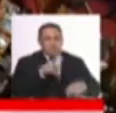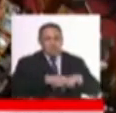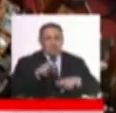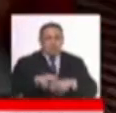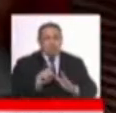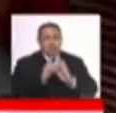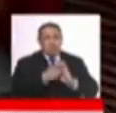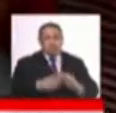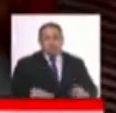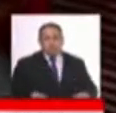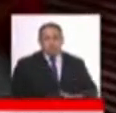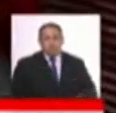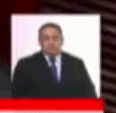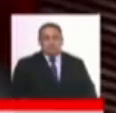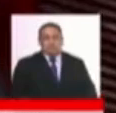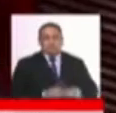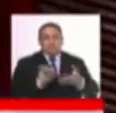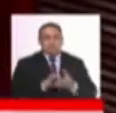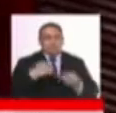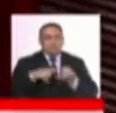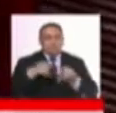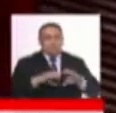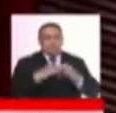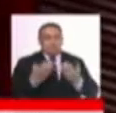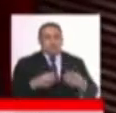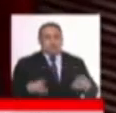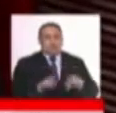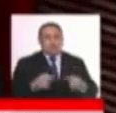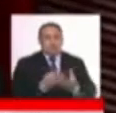Estudios Peruanos. Un gusto poder conversar contigo. No, ustedes, que tengan